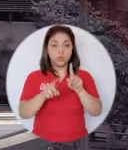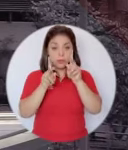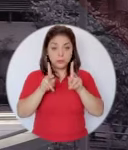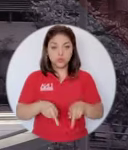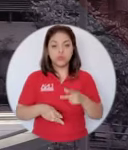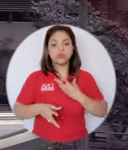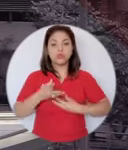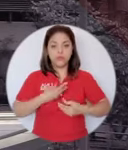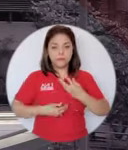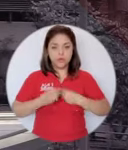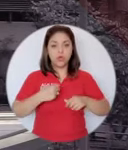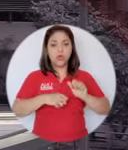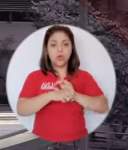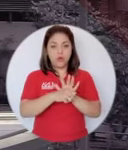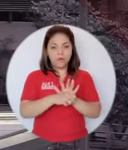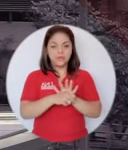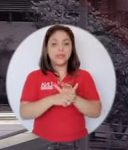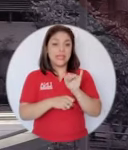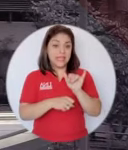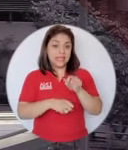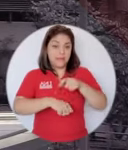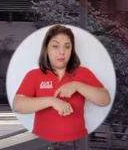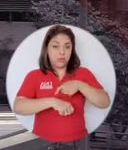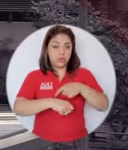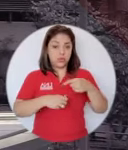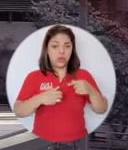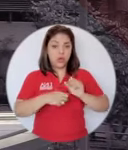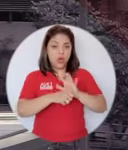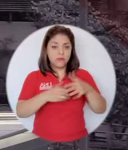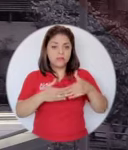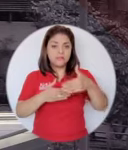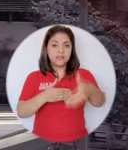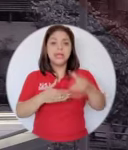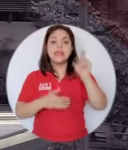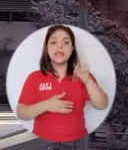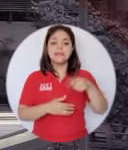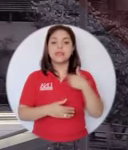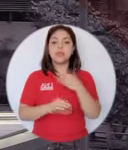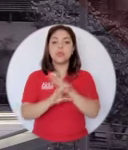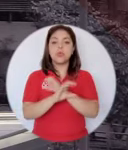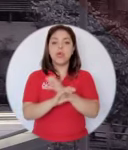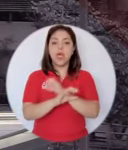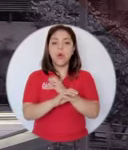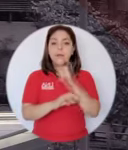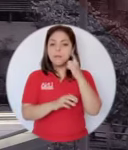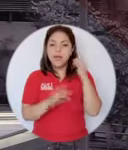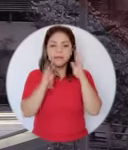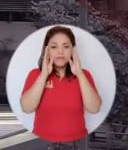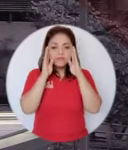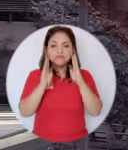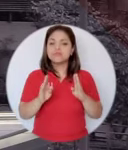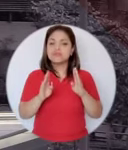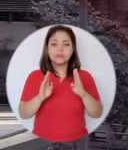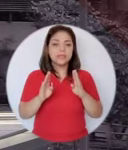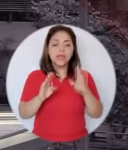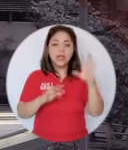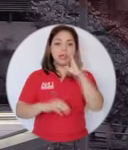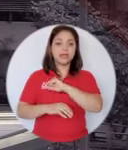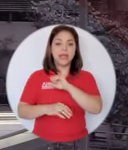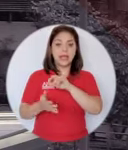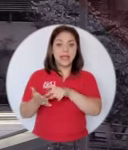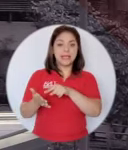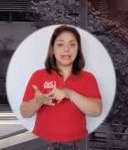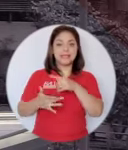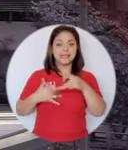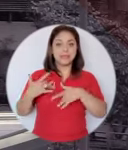sufrido precisamente COVID en ese periodo de COVID prolongado y el cuidado que hay que tener para estar alerta y poder detectar estos y otros